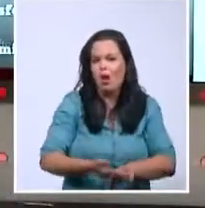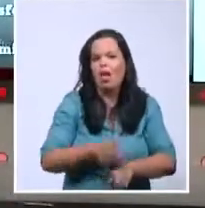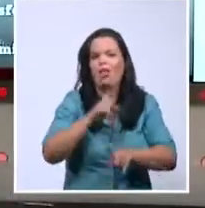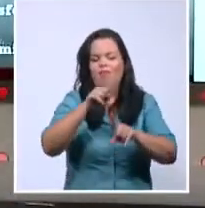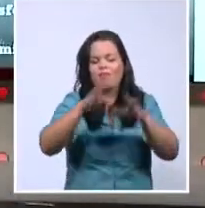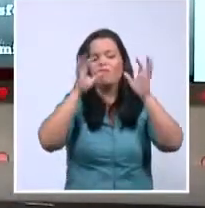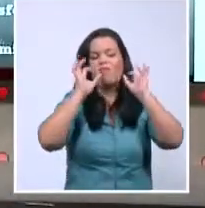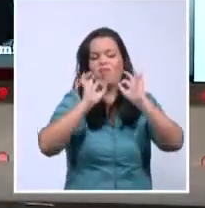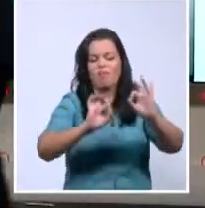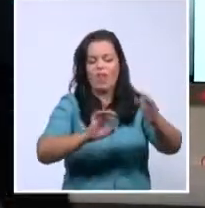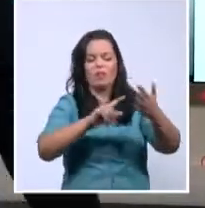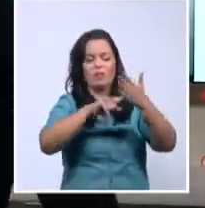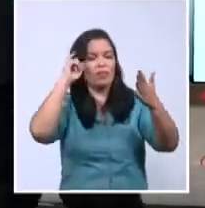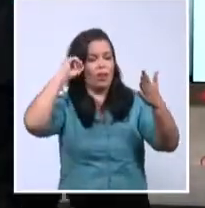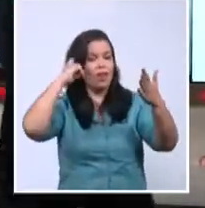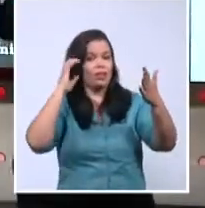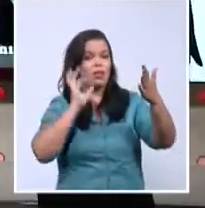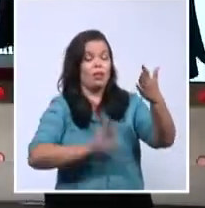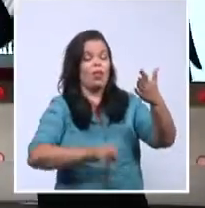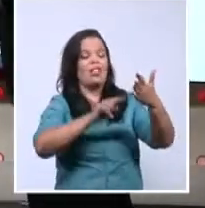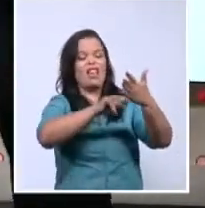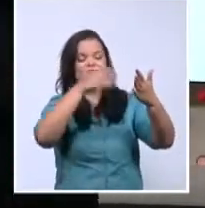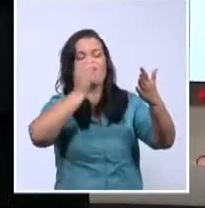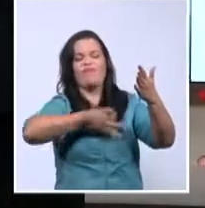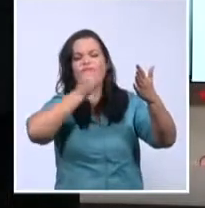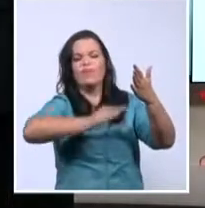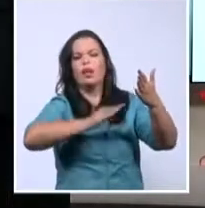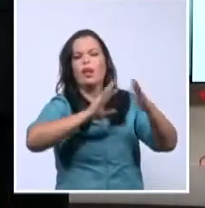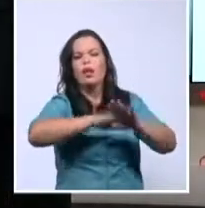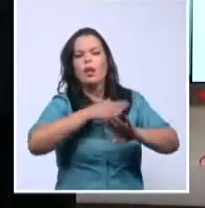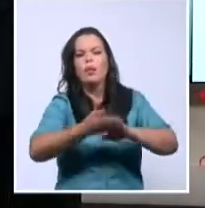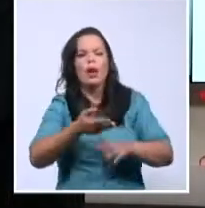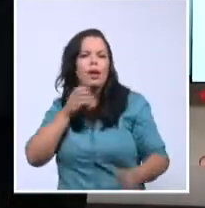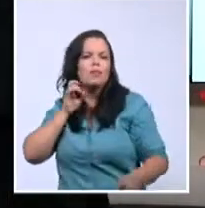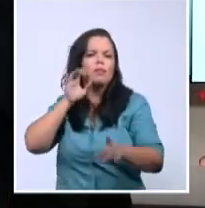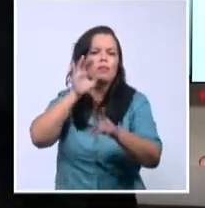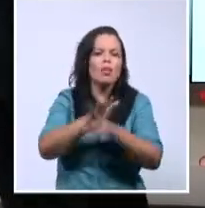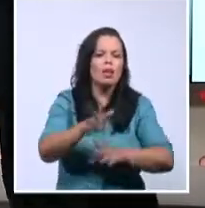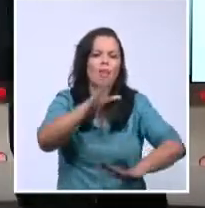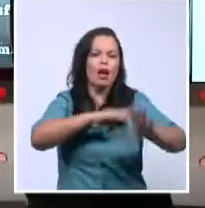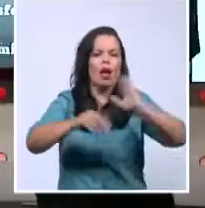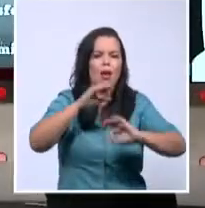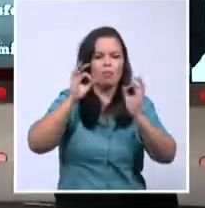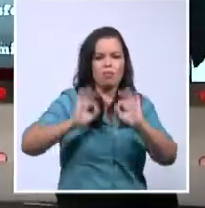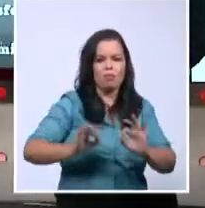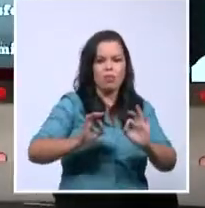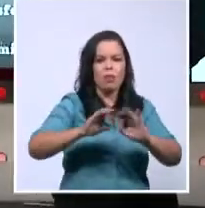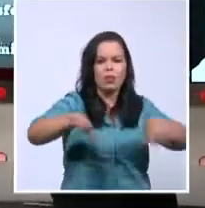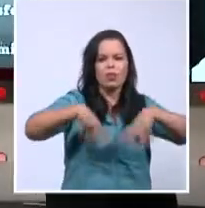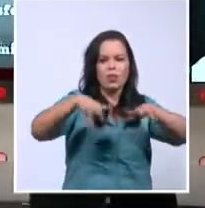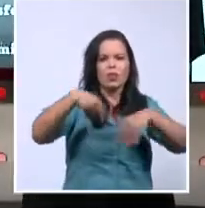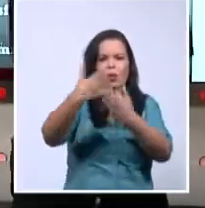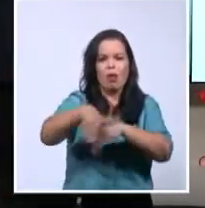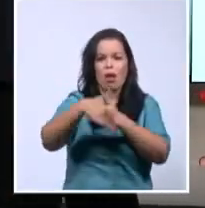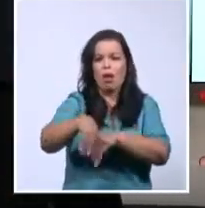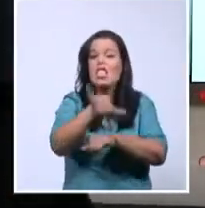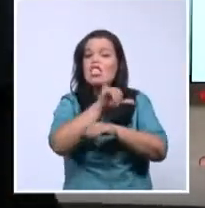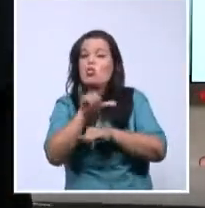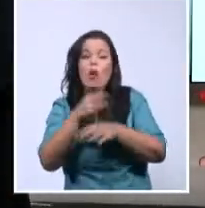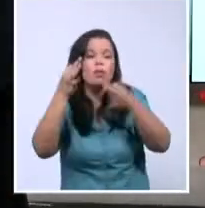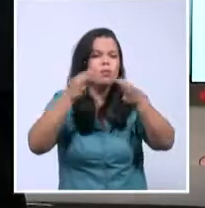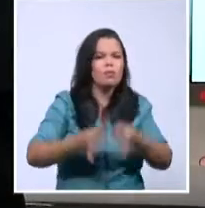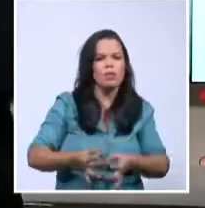acciones pasan definitivamente a la calle. Lo hemos visto una y otra vez en Venezuela, Bolivia, Nicaragua, Ecuador, Argentina y Brasil